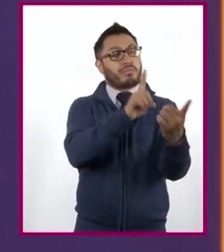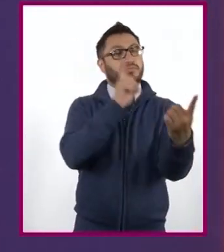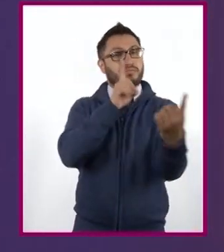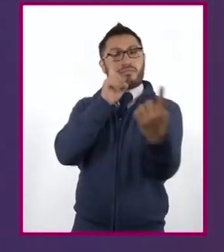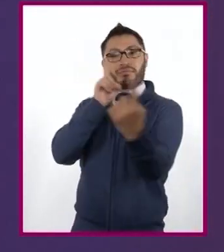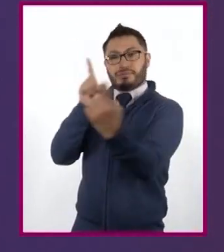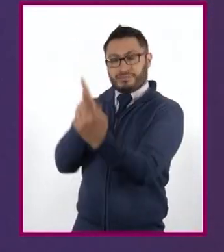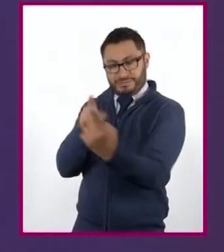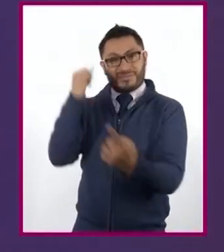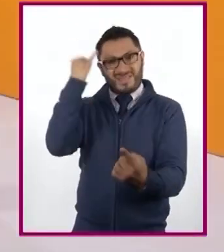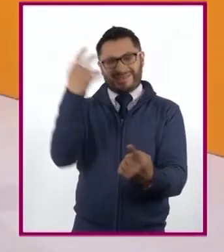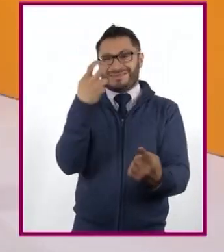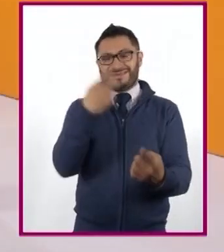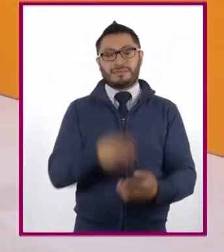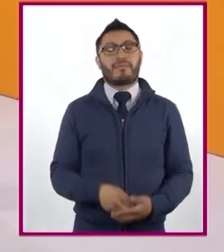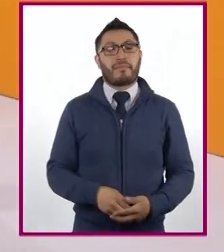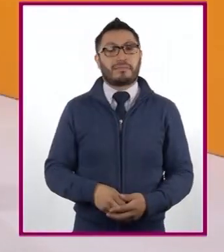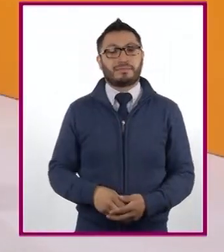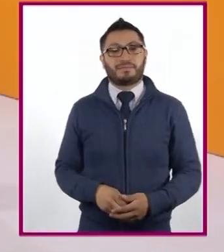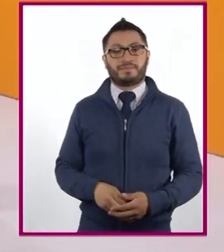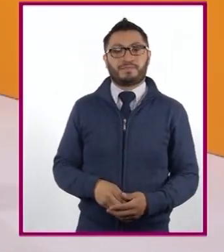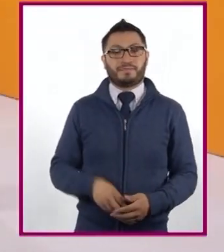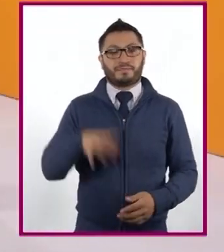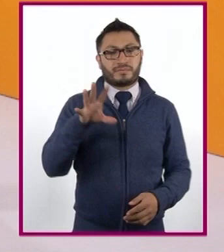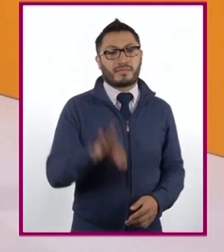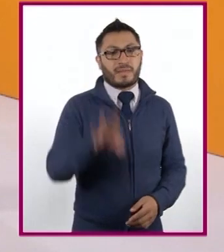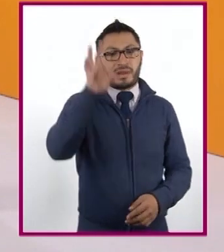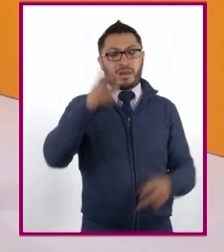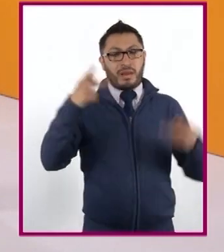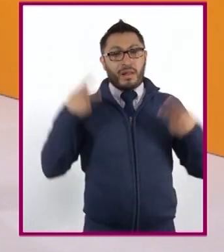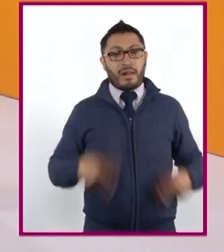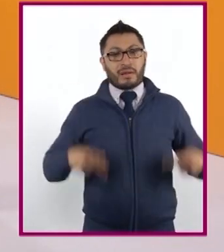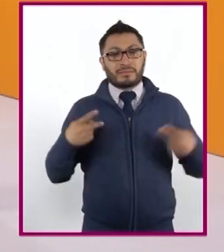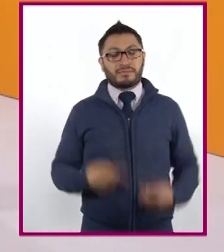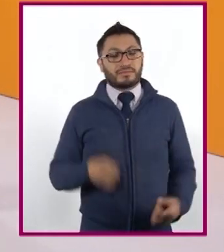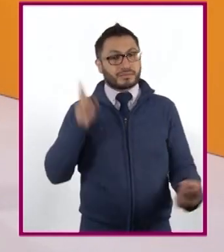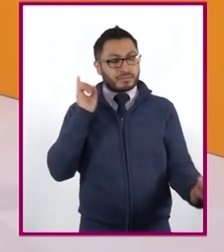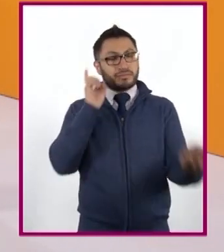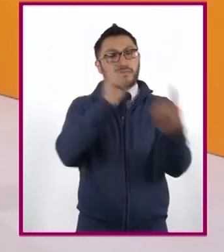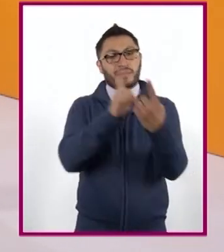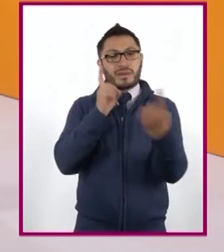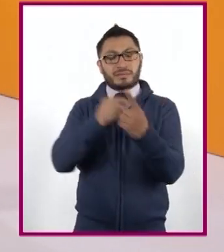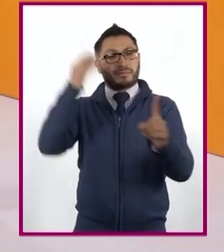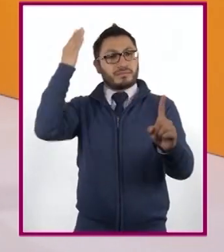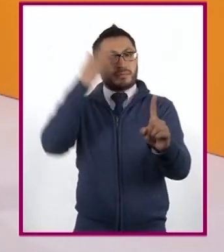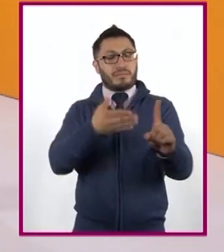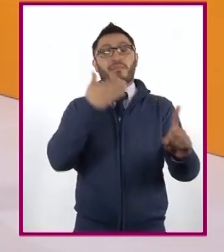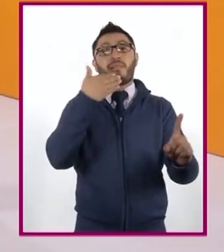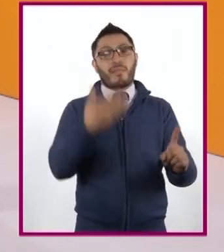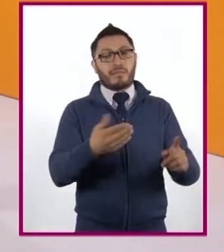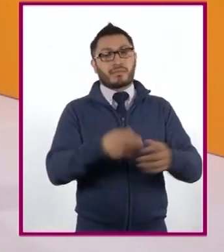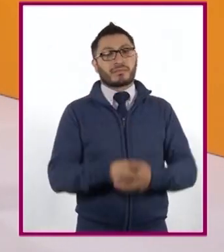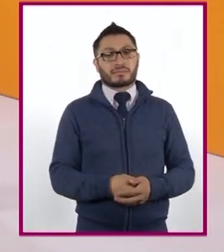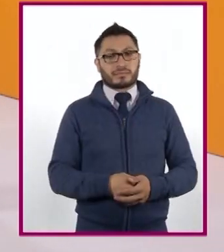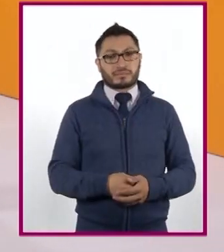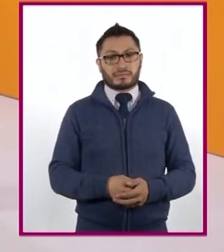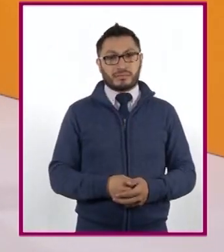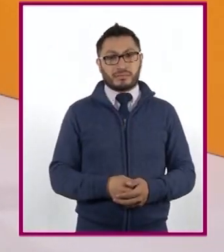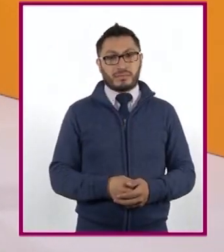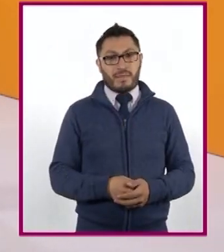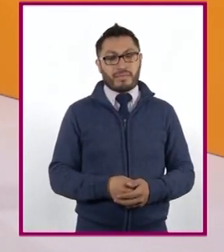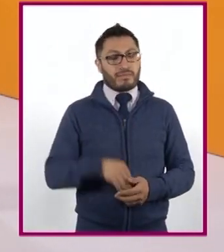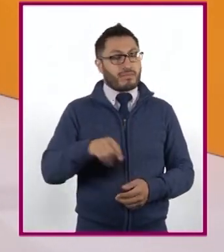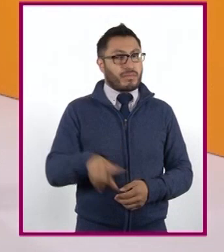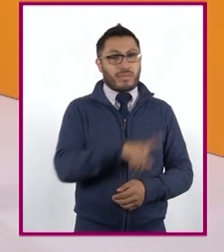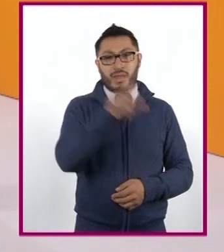de ellos. Elegir a una persona y dirigirse a ella directamente. Luego, hacer